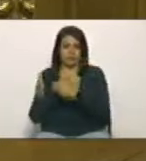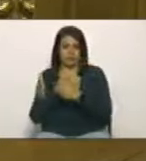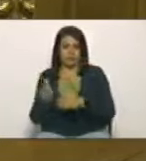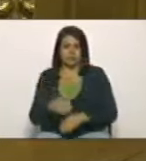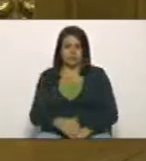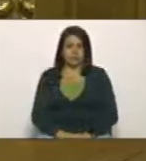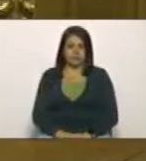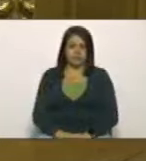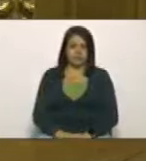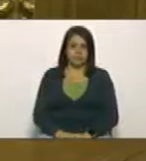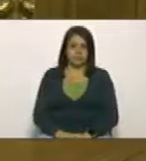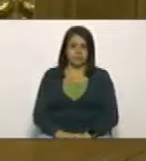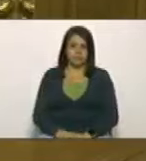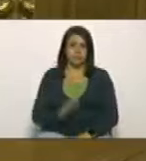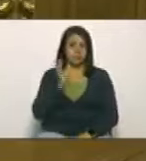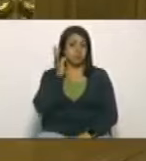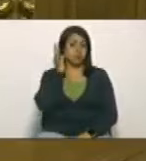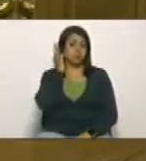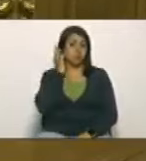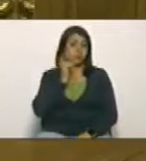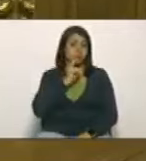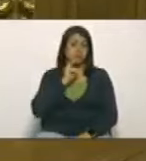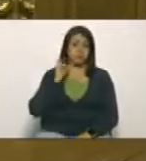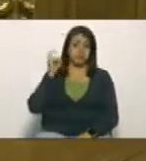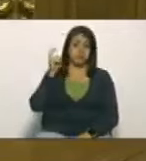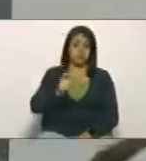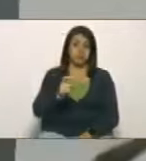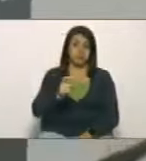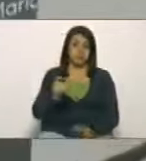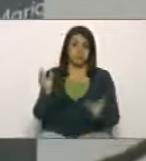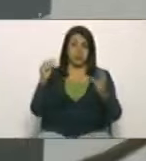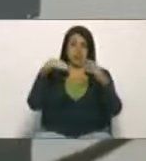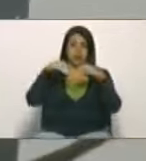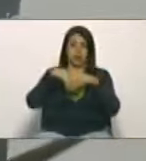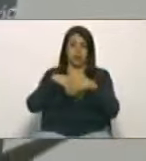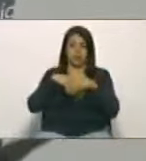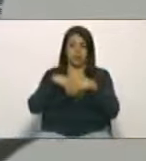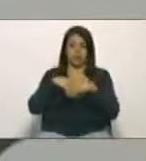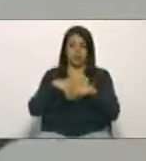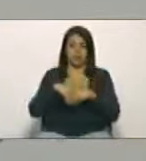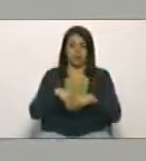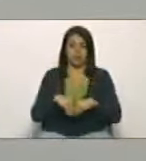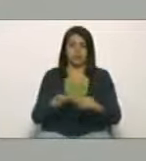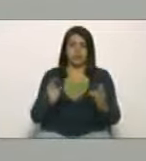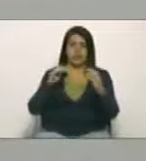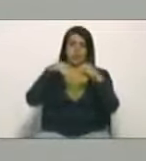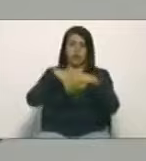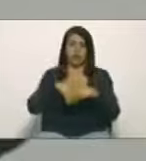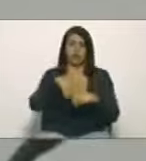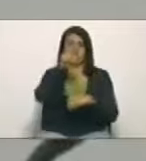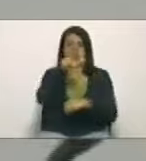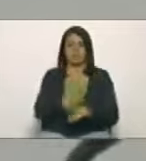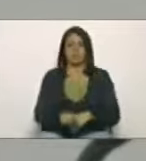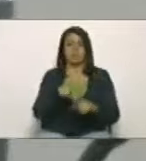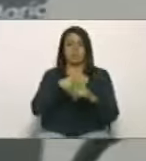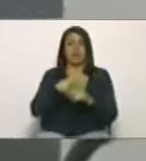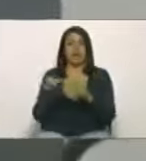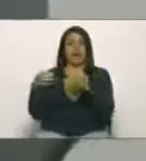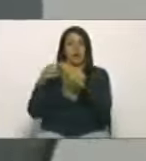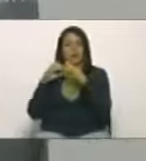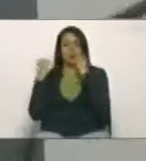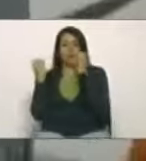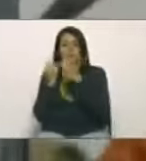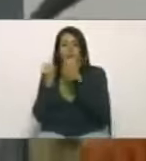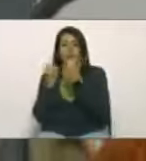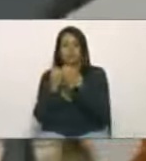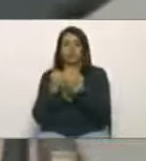la doña Odio hacer acuerdos con Netanyahu, 20 Venezuela, con